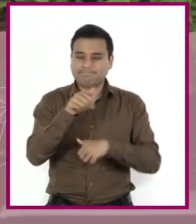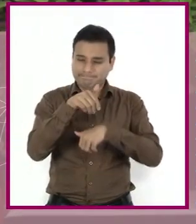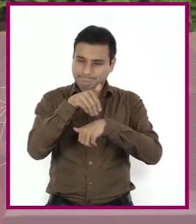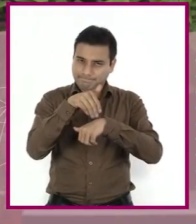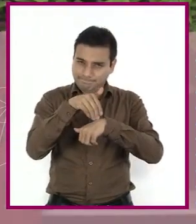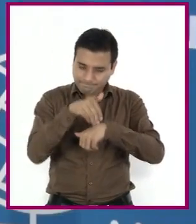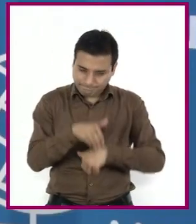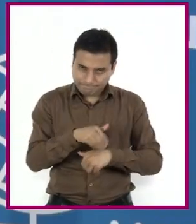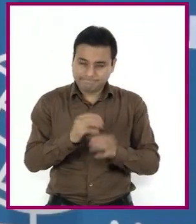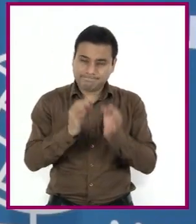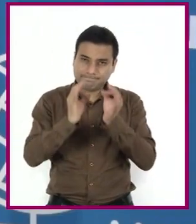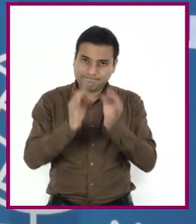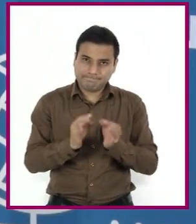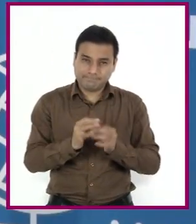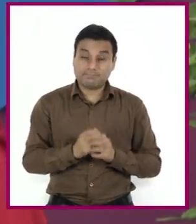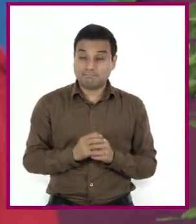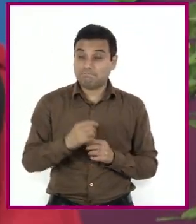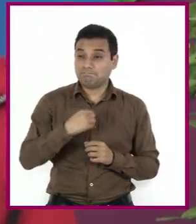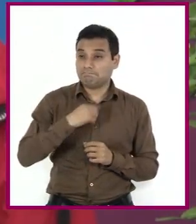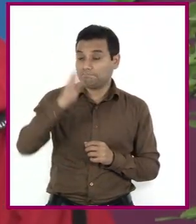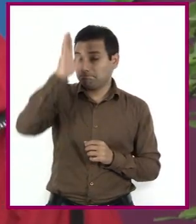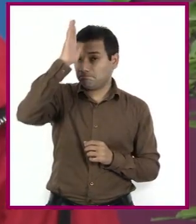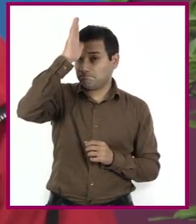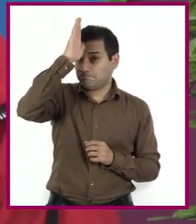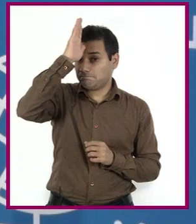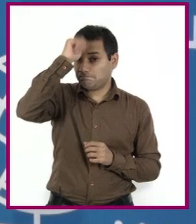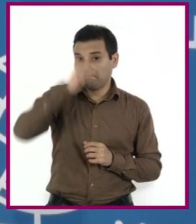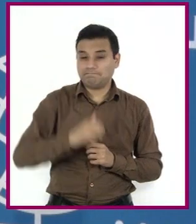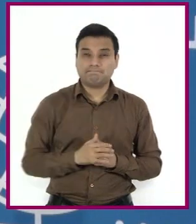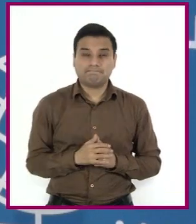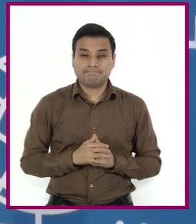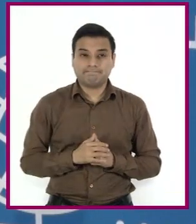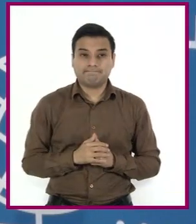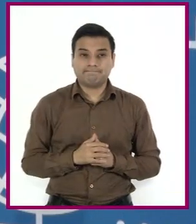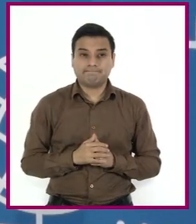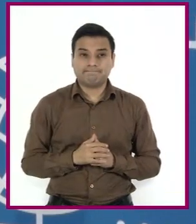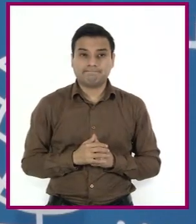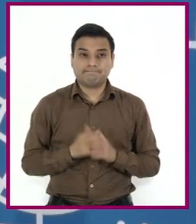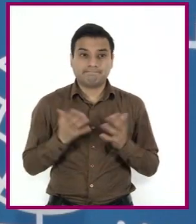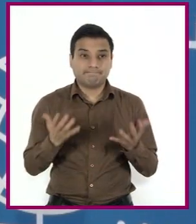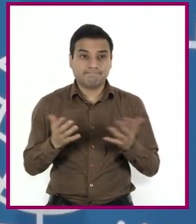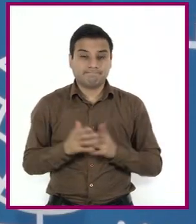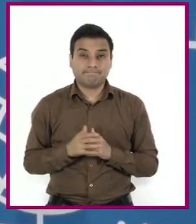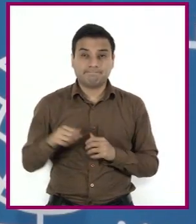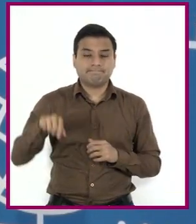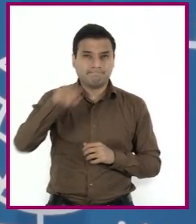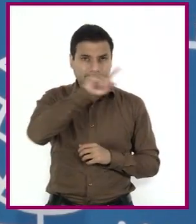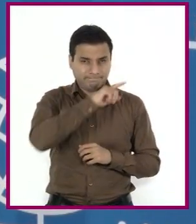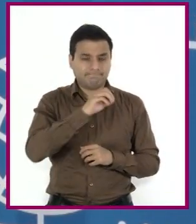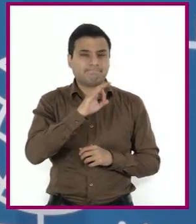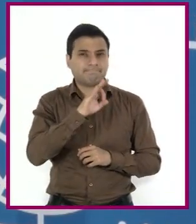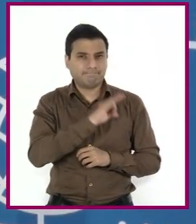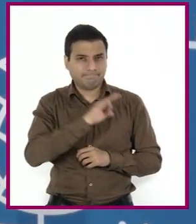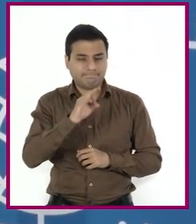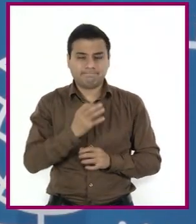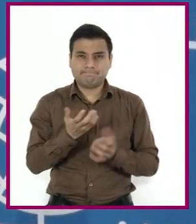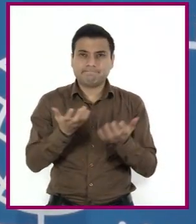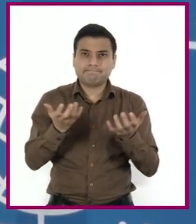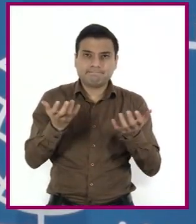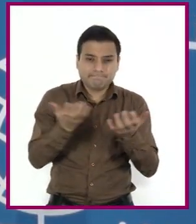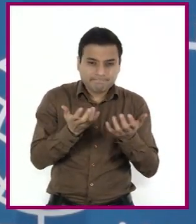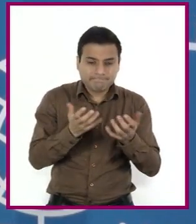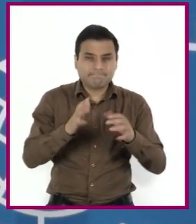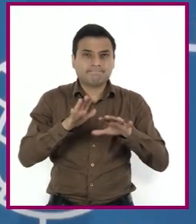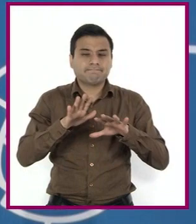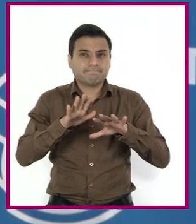ciudadanas y ciudadanos. Estoy de acuerdo contigo, Nadia. Pues podemos cambiar nuestro comportamiento desde nuestro actuar diario,